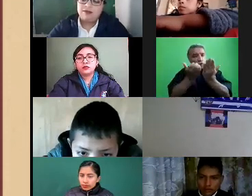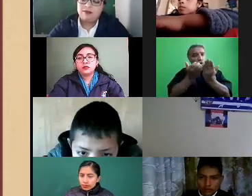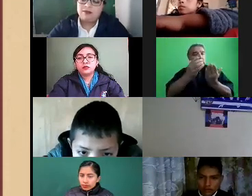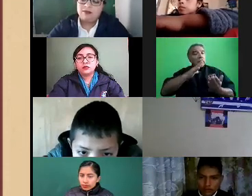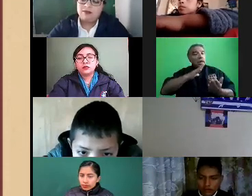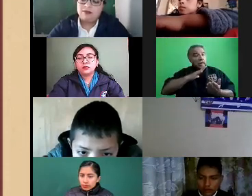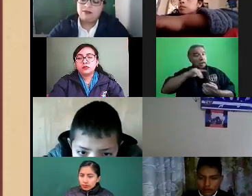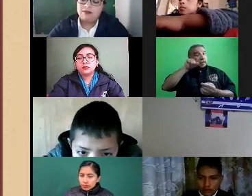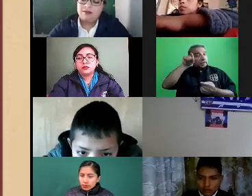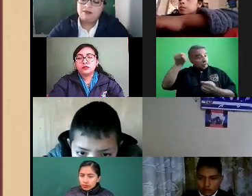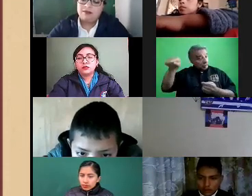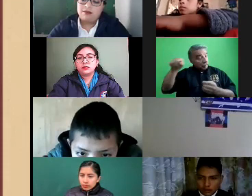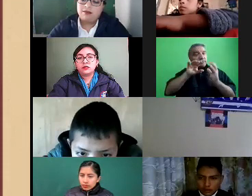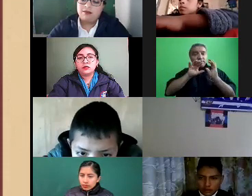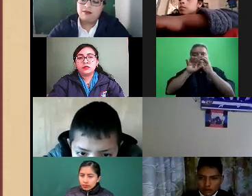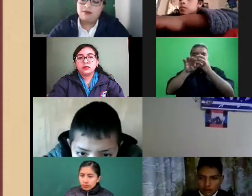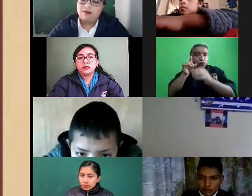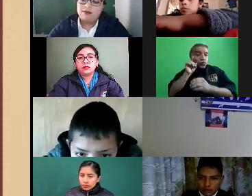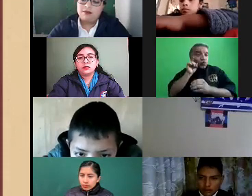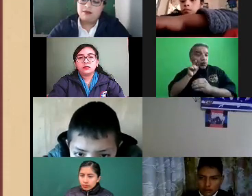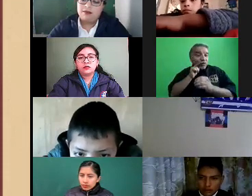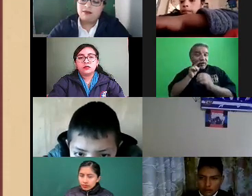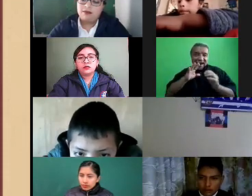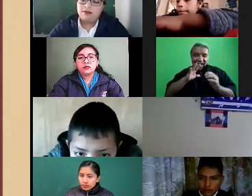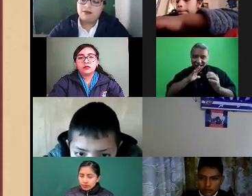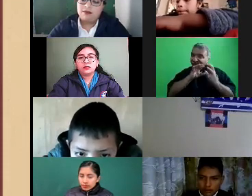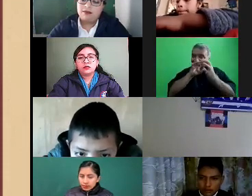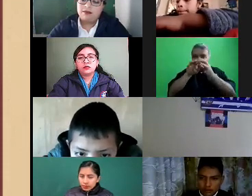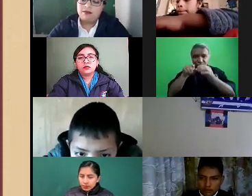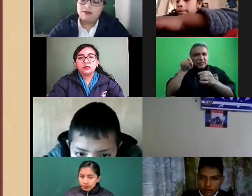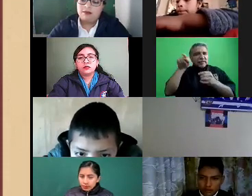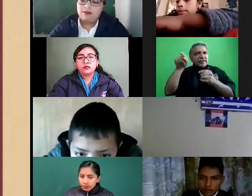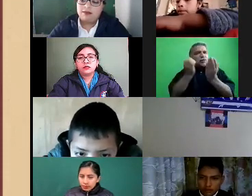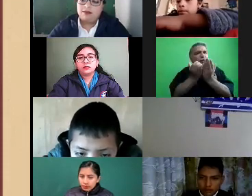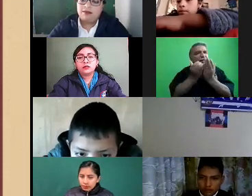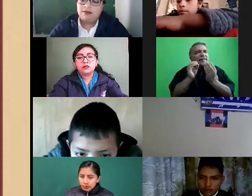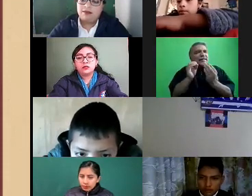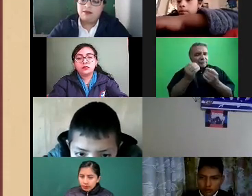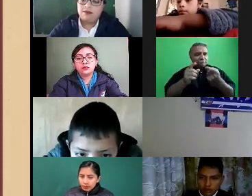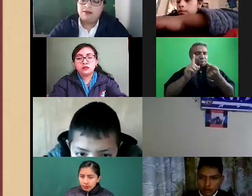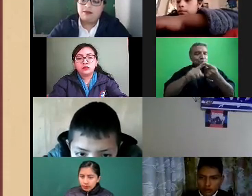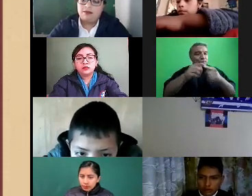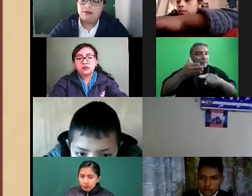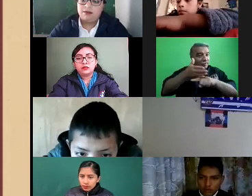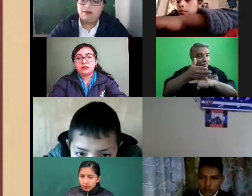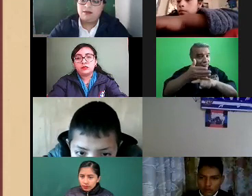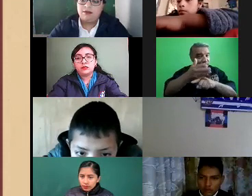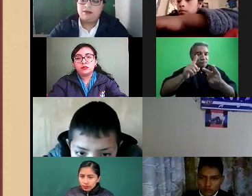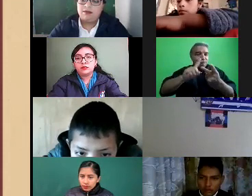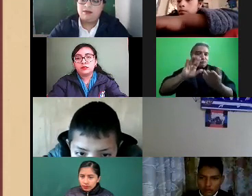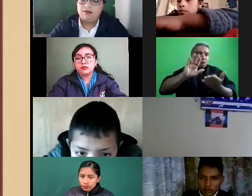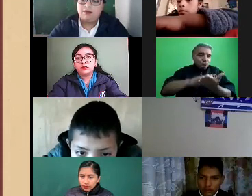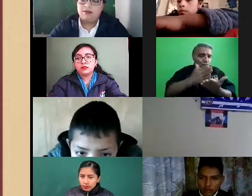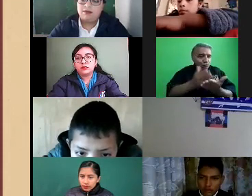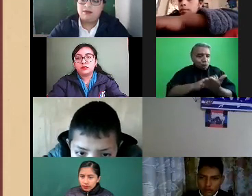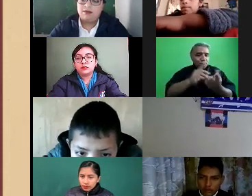mi hijo le da vergüenza, no quiere. Entonces él viene y les dice, no, no importa, tienes que salir adelante,